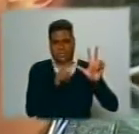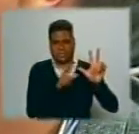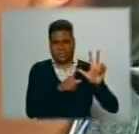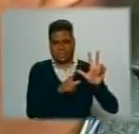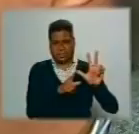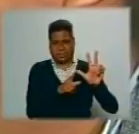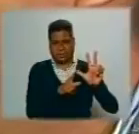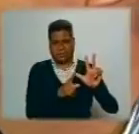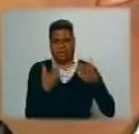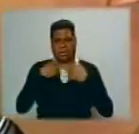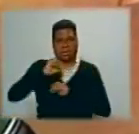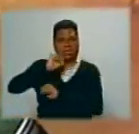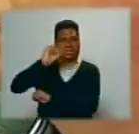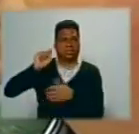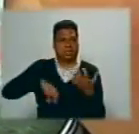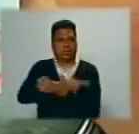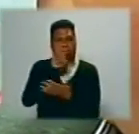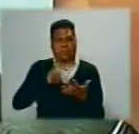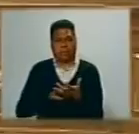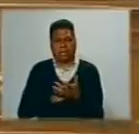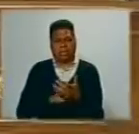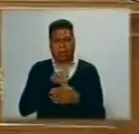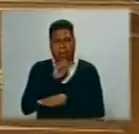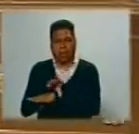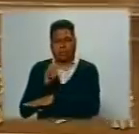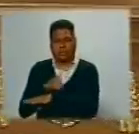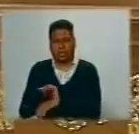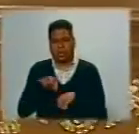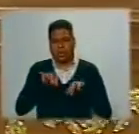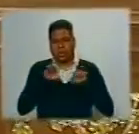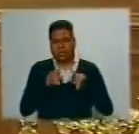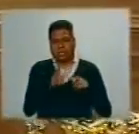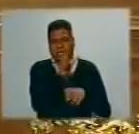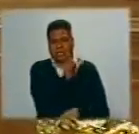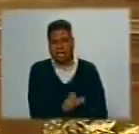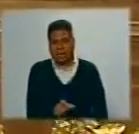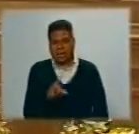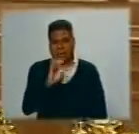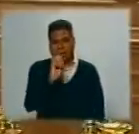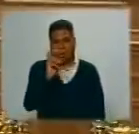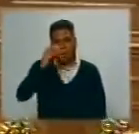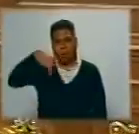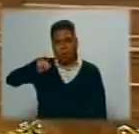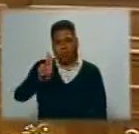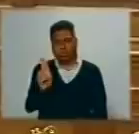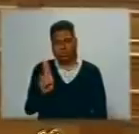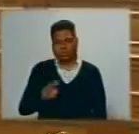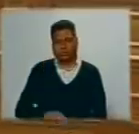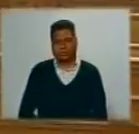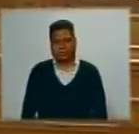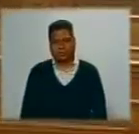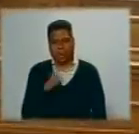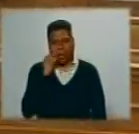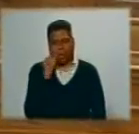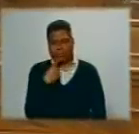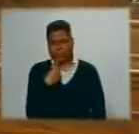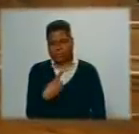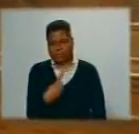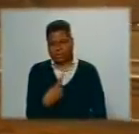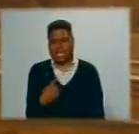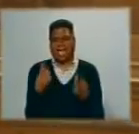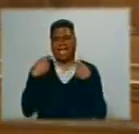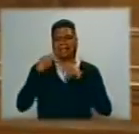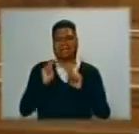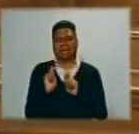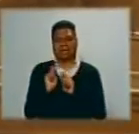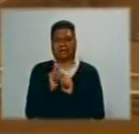la inexplicable e infundada recomendación del secretario general de la Organización de Naciones Unidas, Antonio Guterres, que pretende